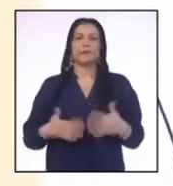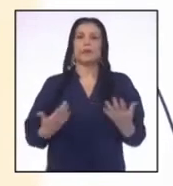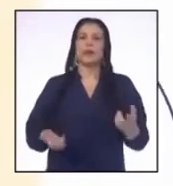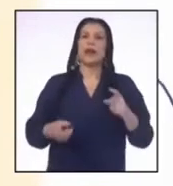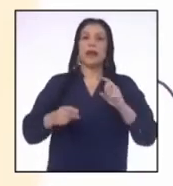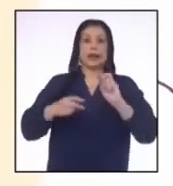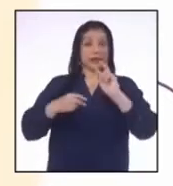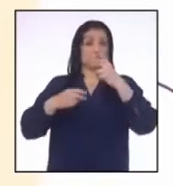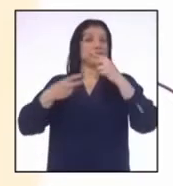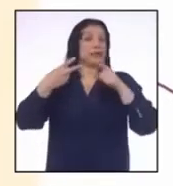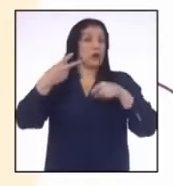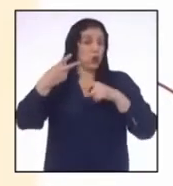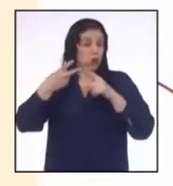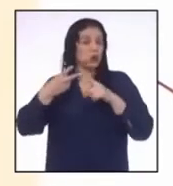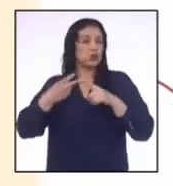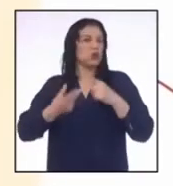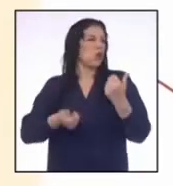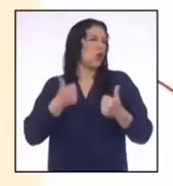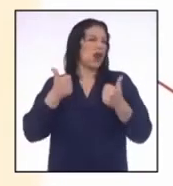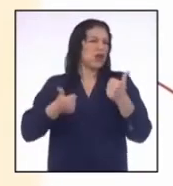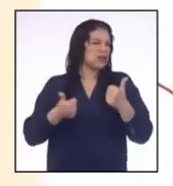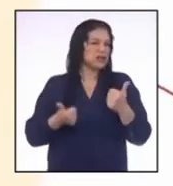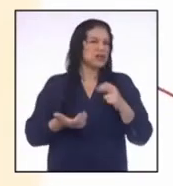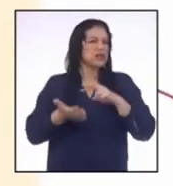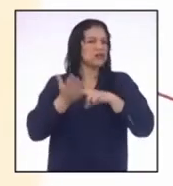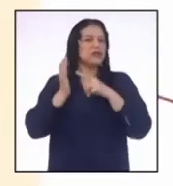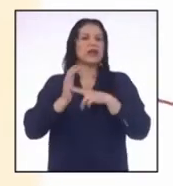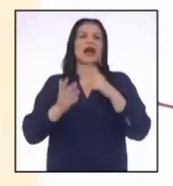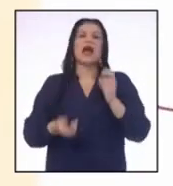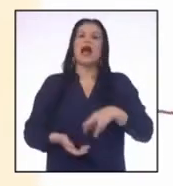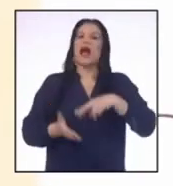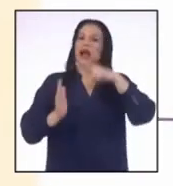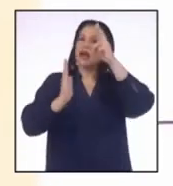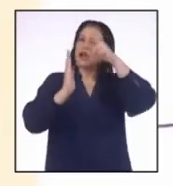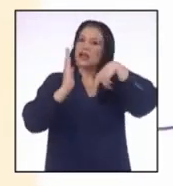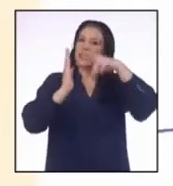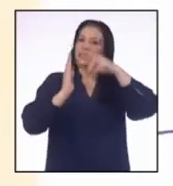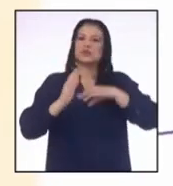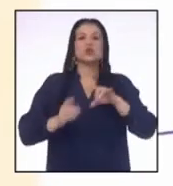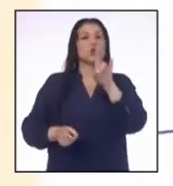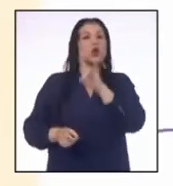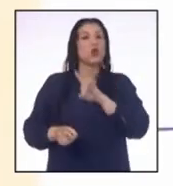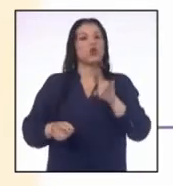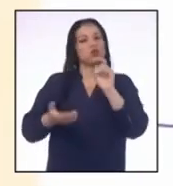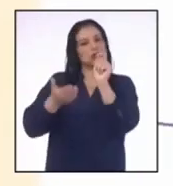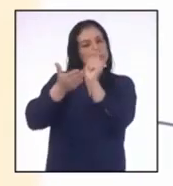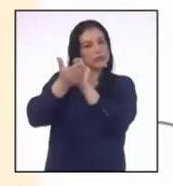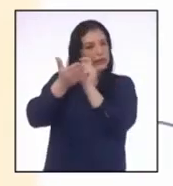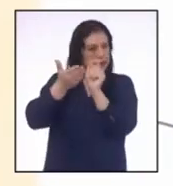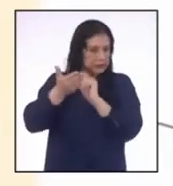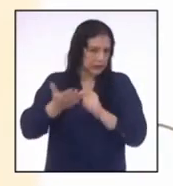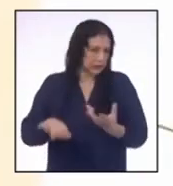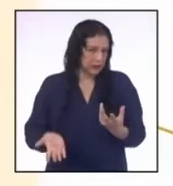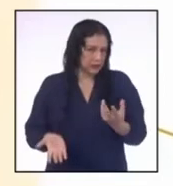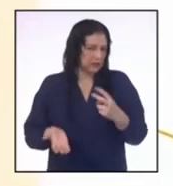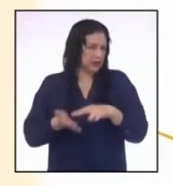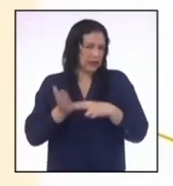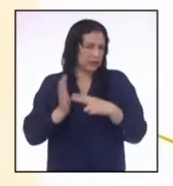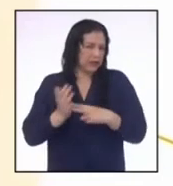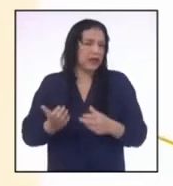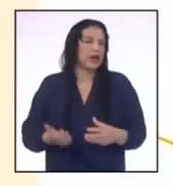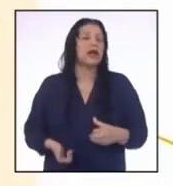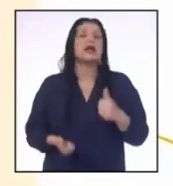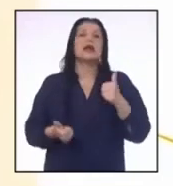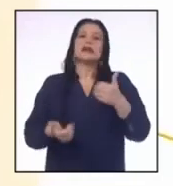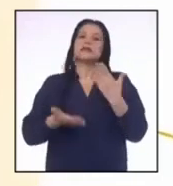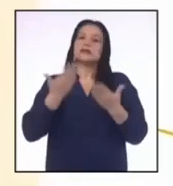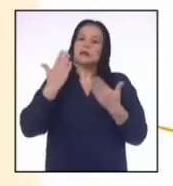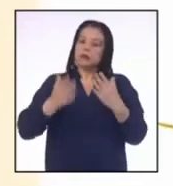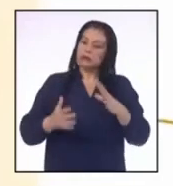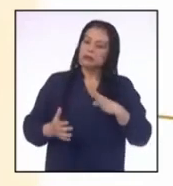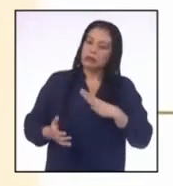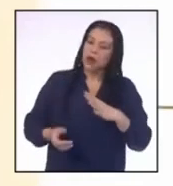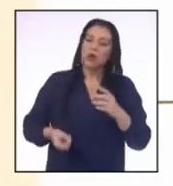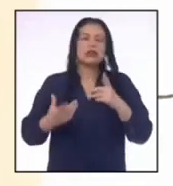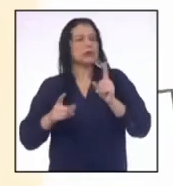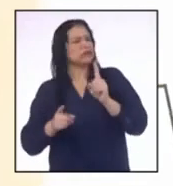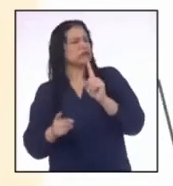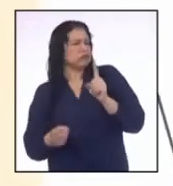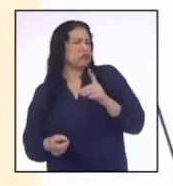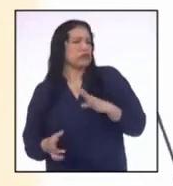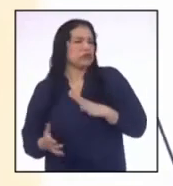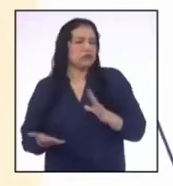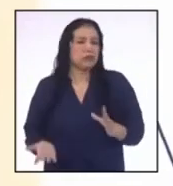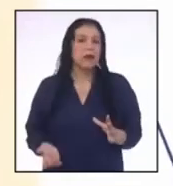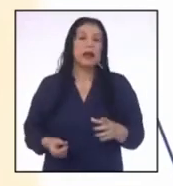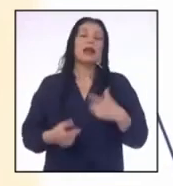El segundo se refiere al registro que se utiliza en el texto, es decir, si es formal o